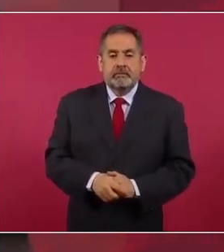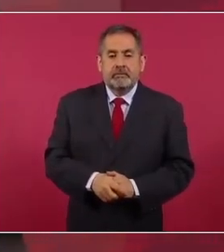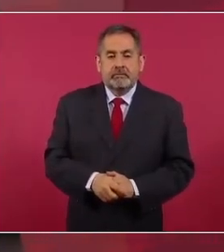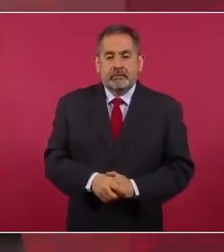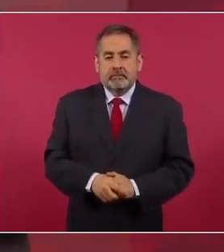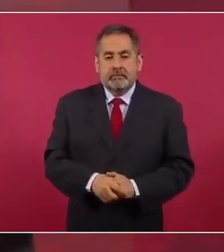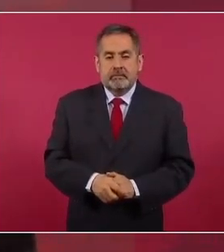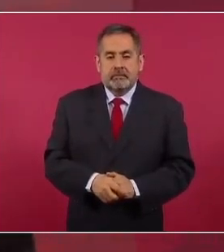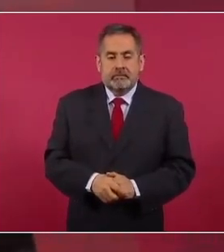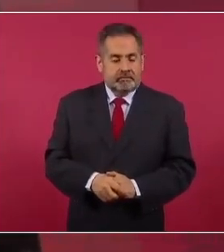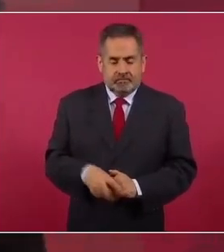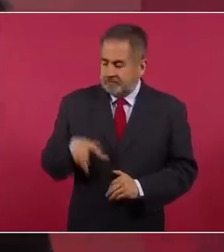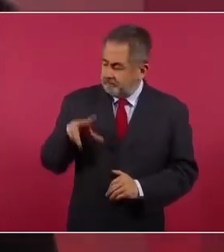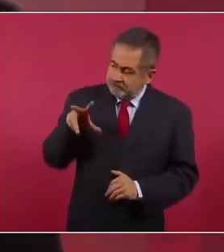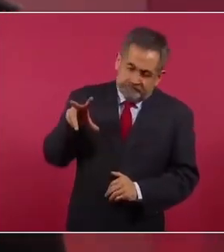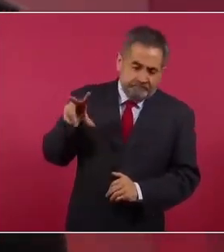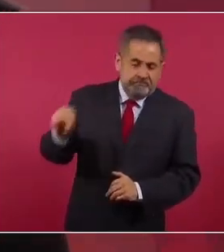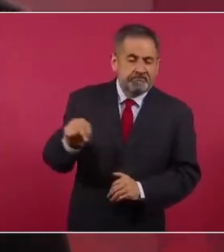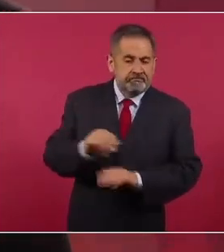eso no.